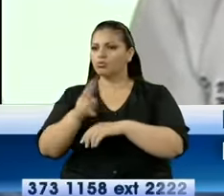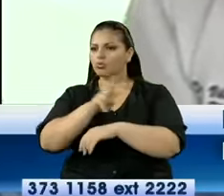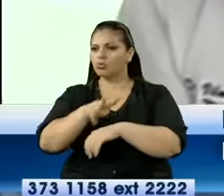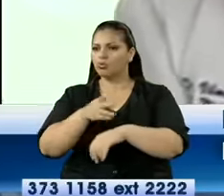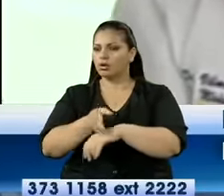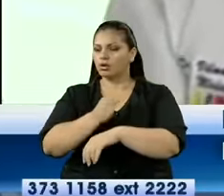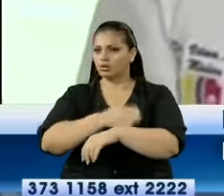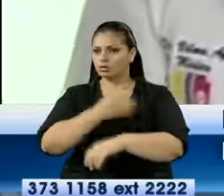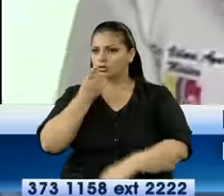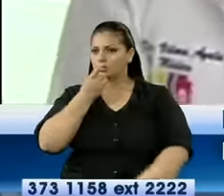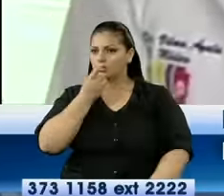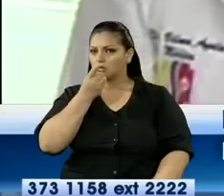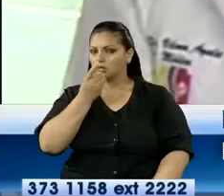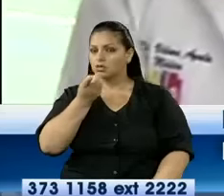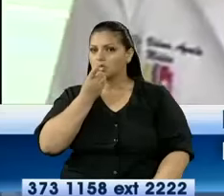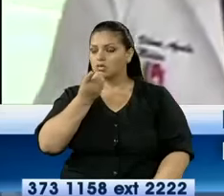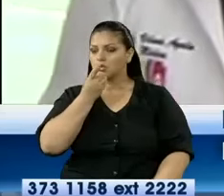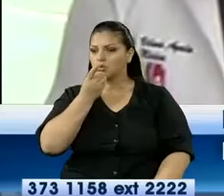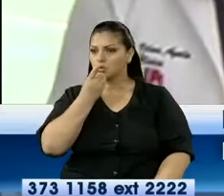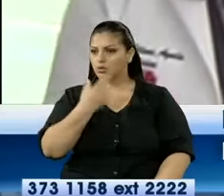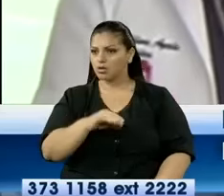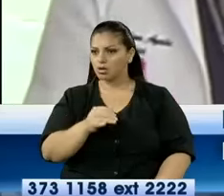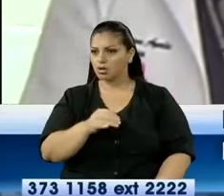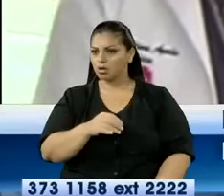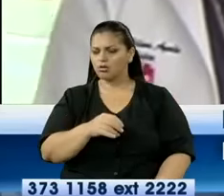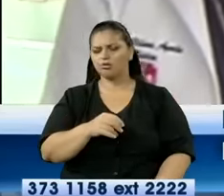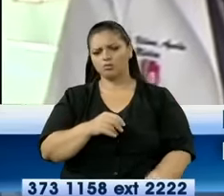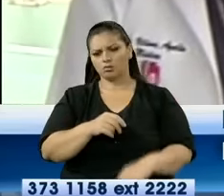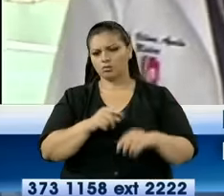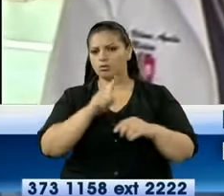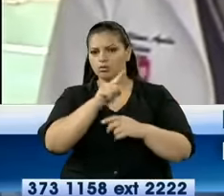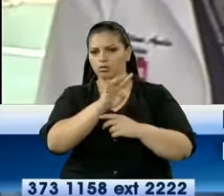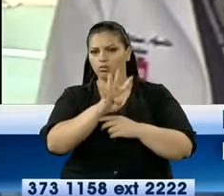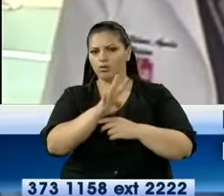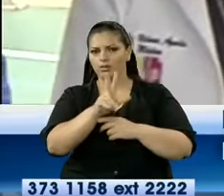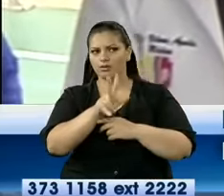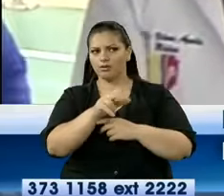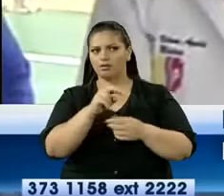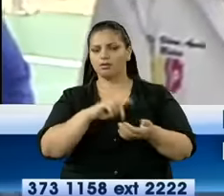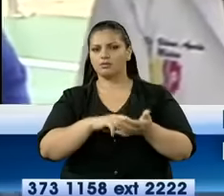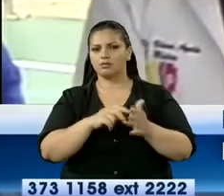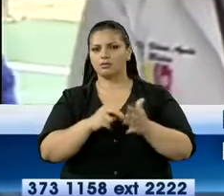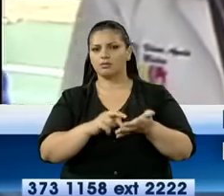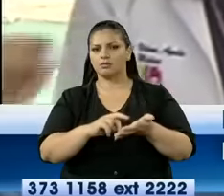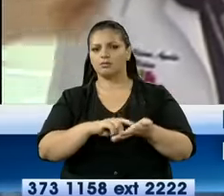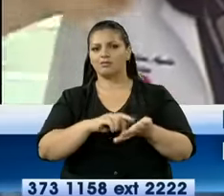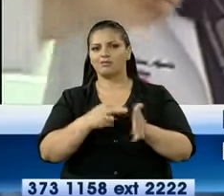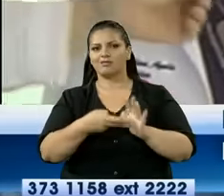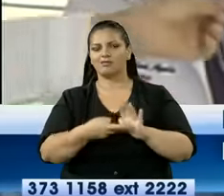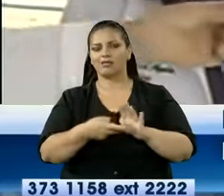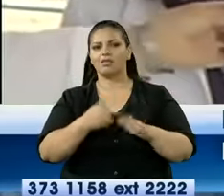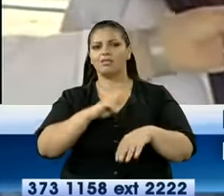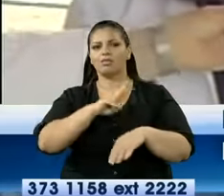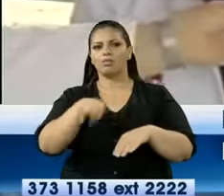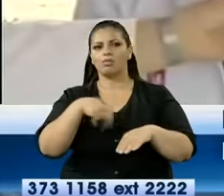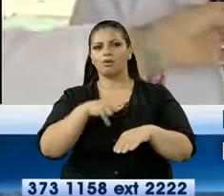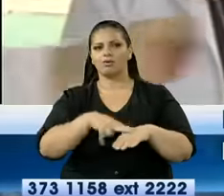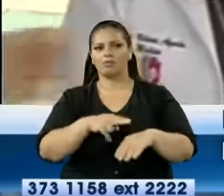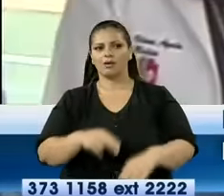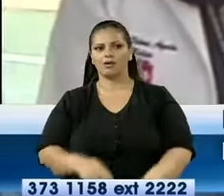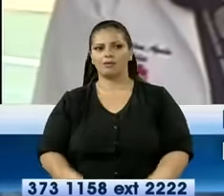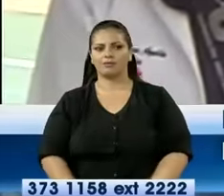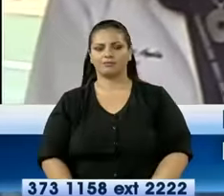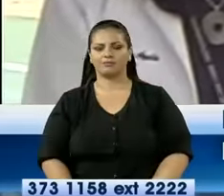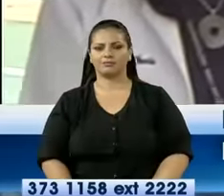uh-huh. No es que tengo el azúcar así trepadito. No. Si comió hace 2 horas atrás, está dentro de lo normal. Le digo, me preocupa, y eso le decía a usted, doctora, gracias,